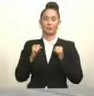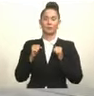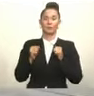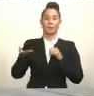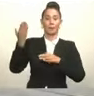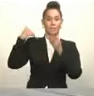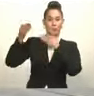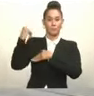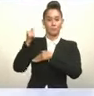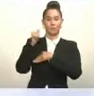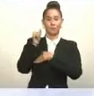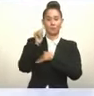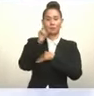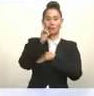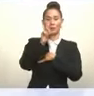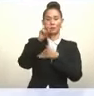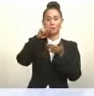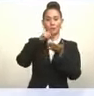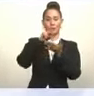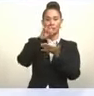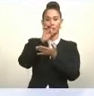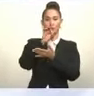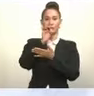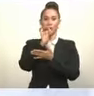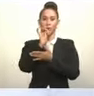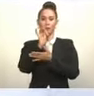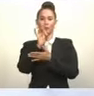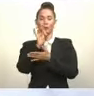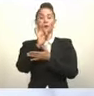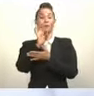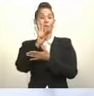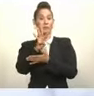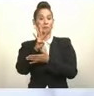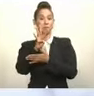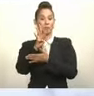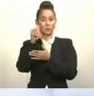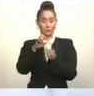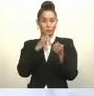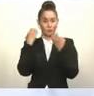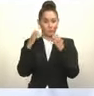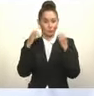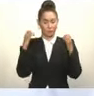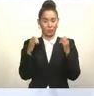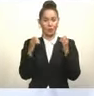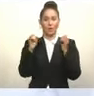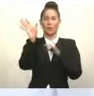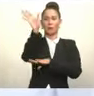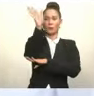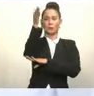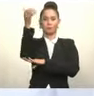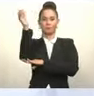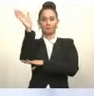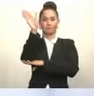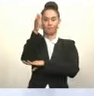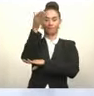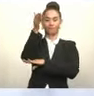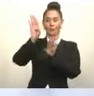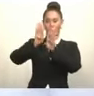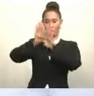y la osadía de Francisco de Rosario Sánchez de enhestar la bandera tricolor en la Puerta del Conde,